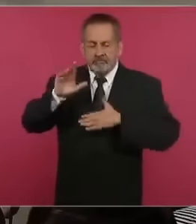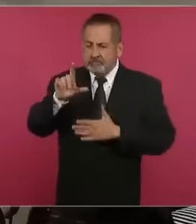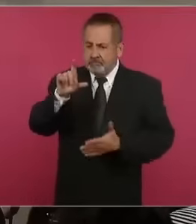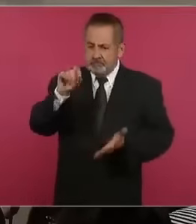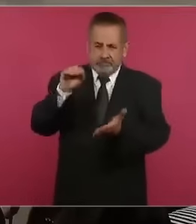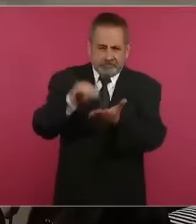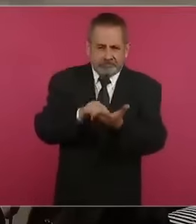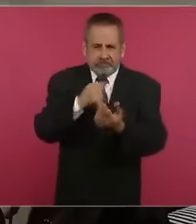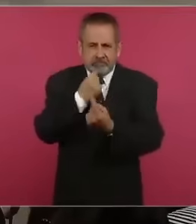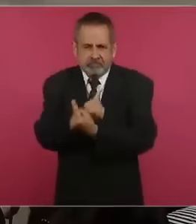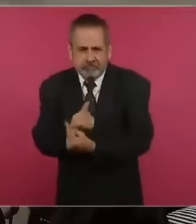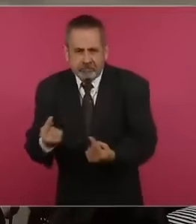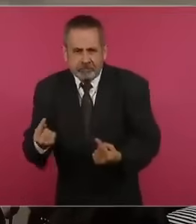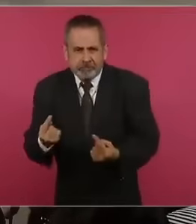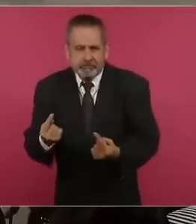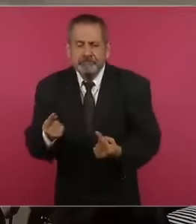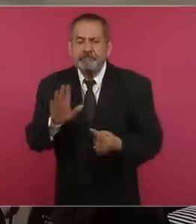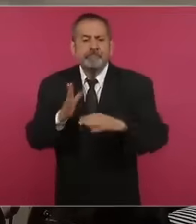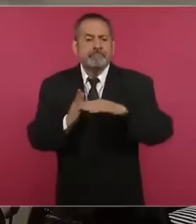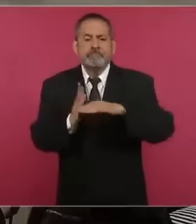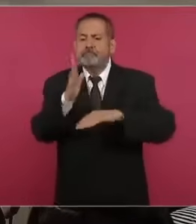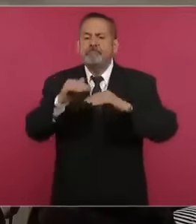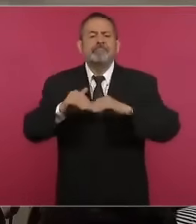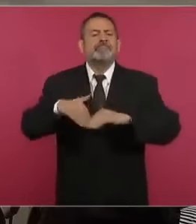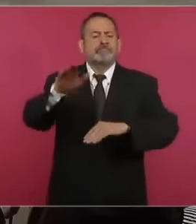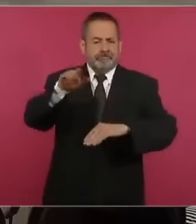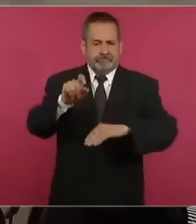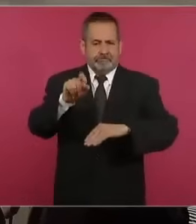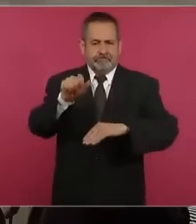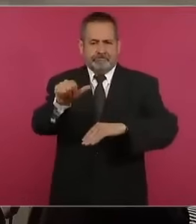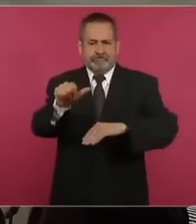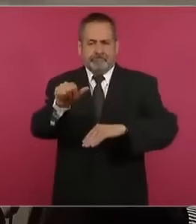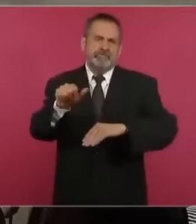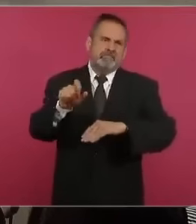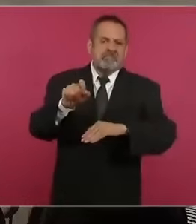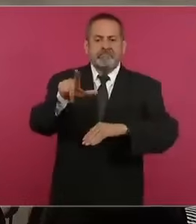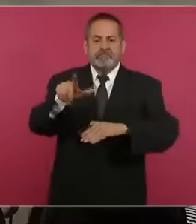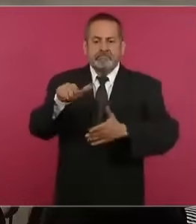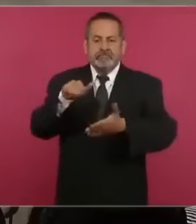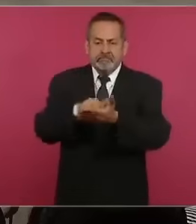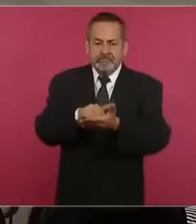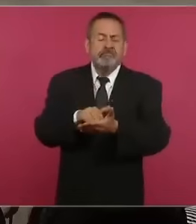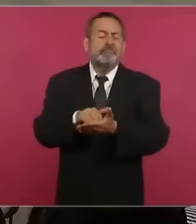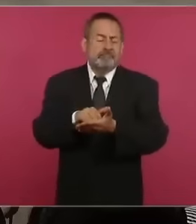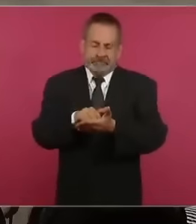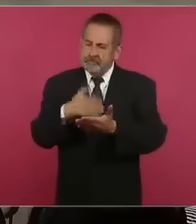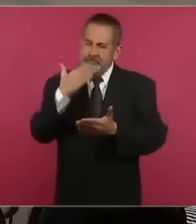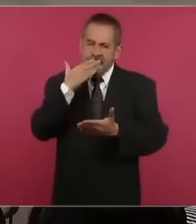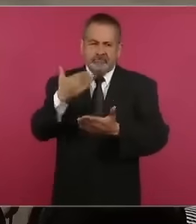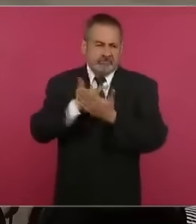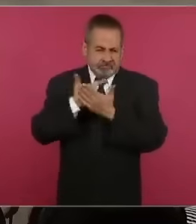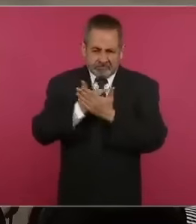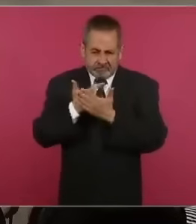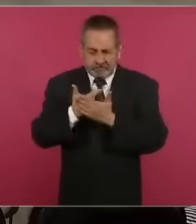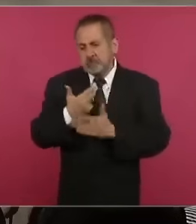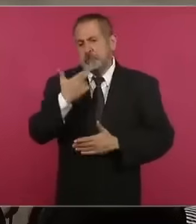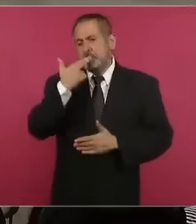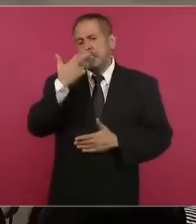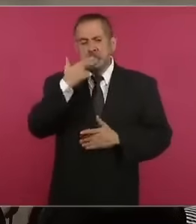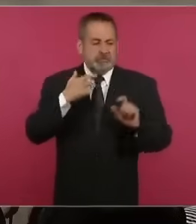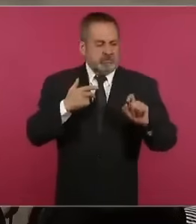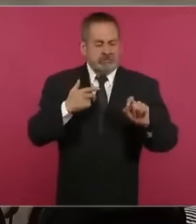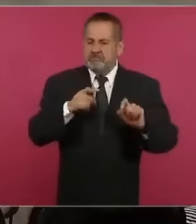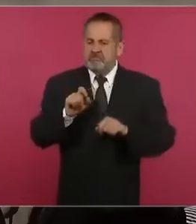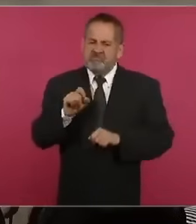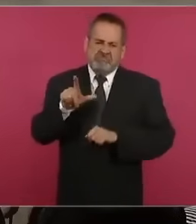20.000 niños y ya estamos prácticamente llegando a 27.000. Son muy buenas cuentas, y decir